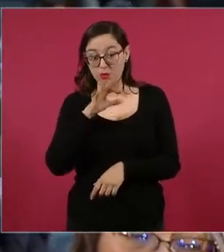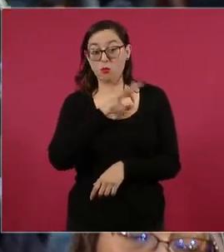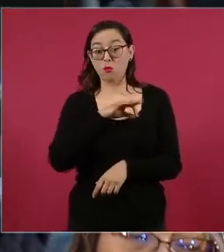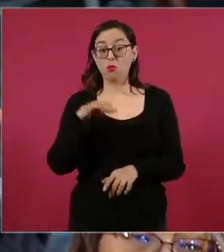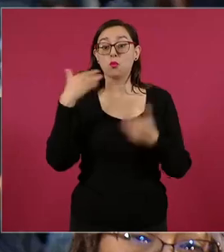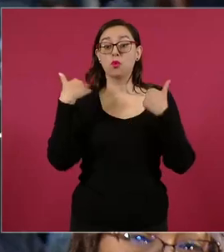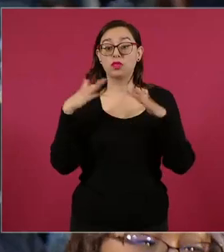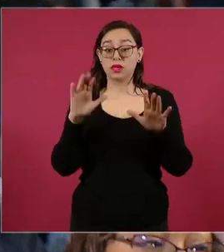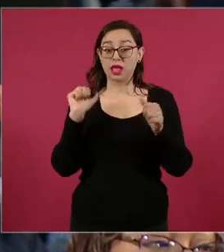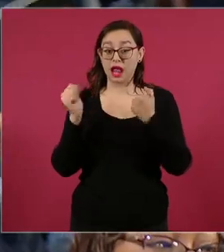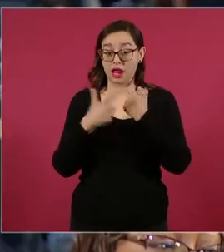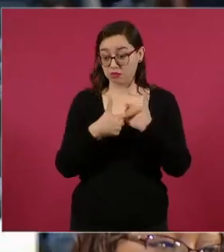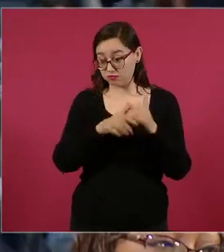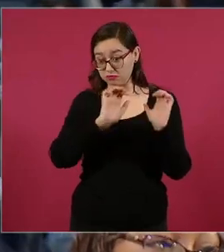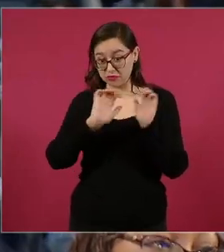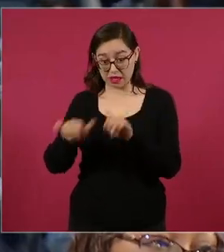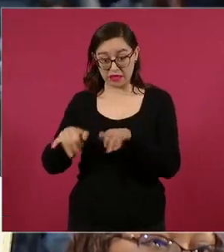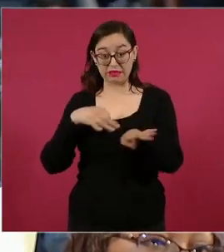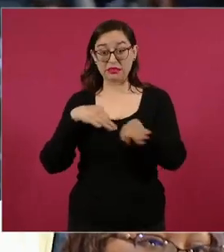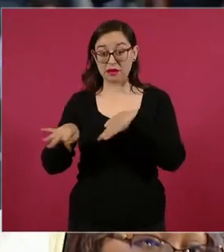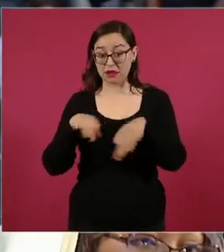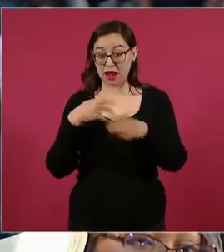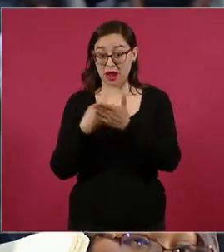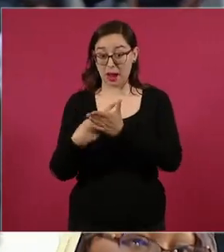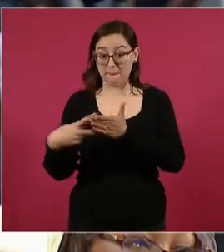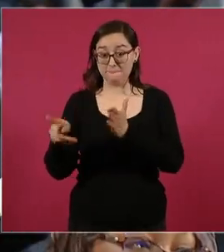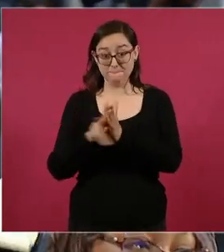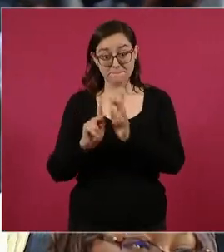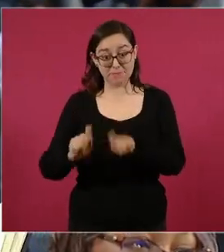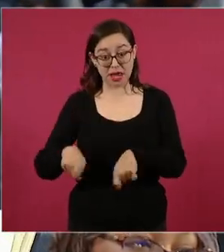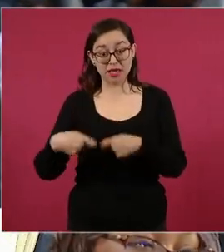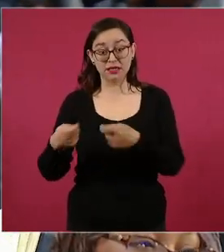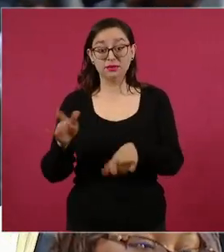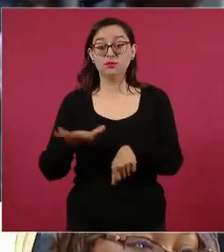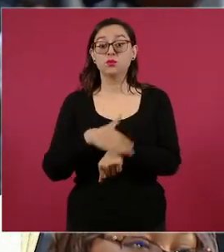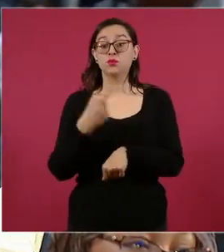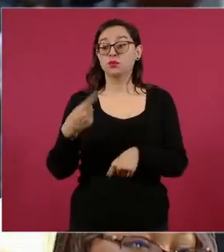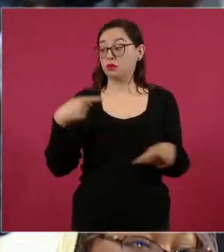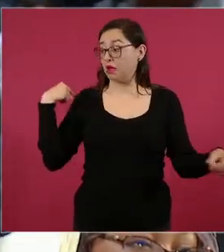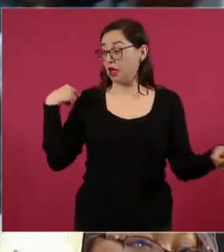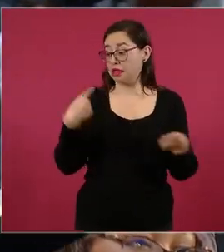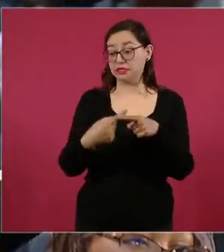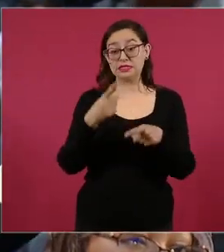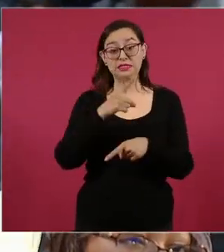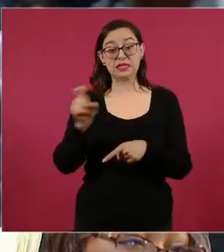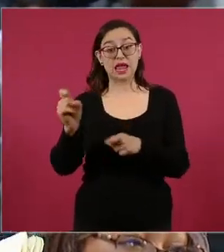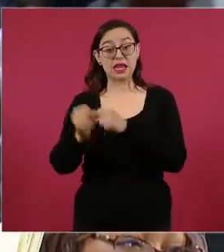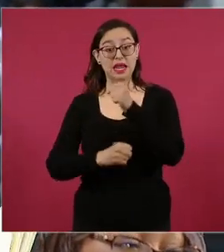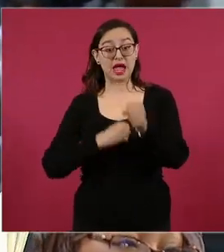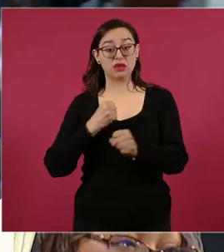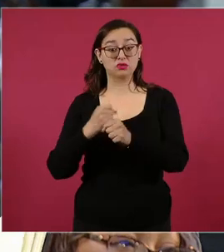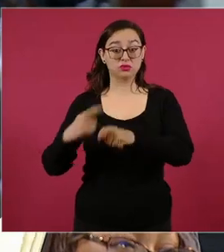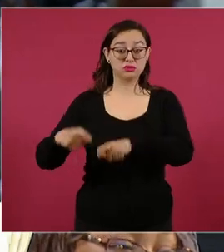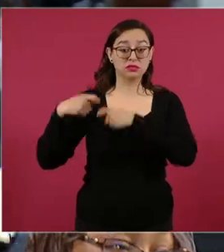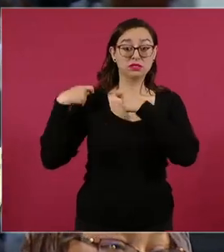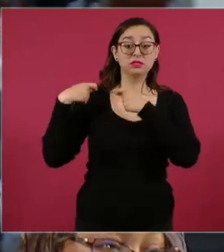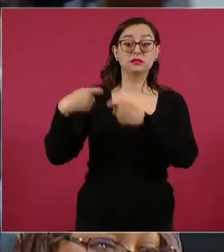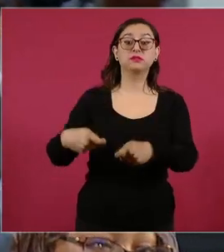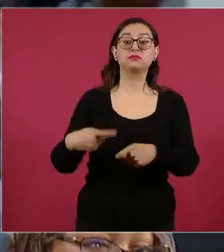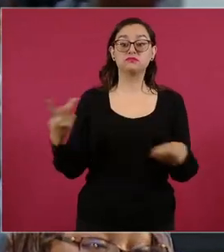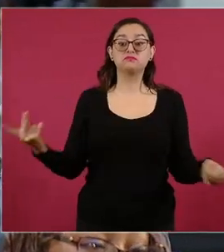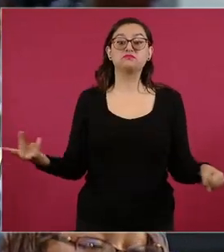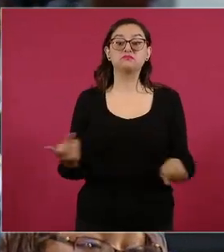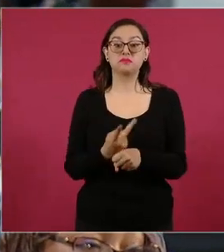empleados. Algunas ya llevan 100 años, se lo comenté semanas atrás, un tema que encargó usted a la secretaria de Cultura y al director del IMSS y